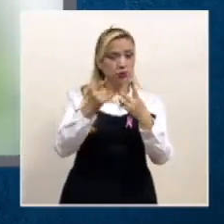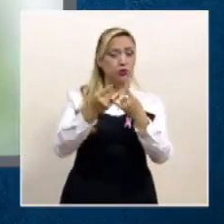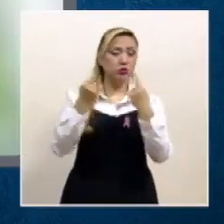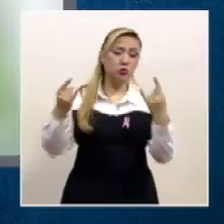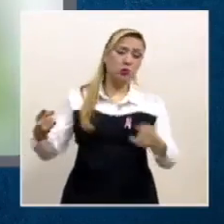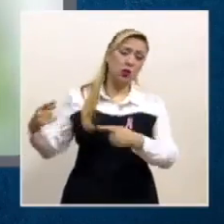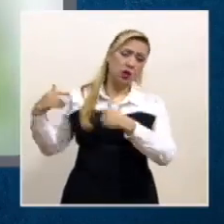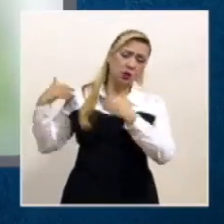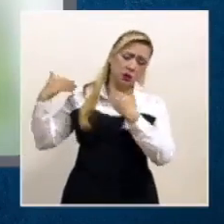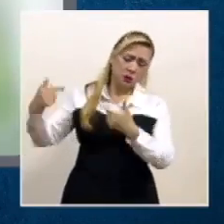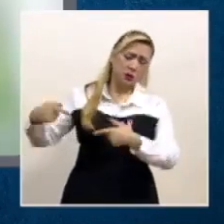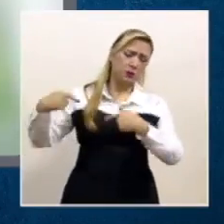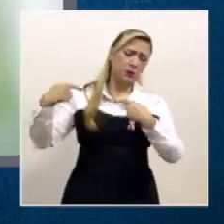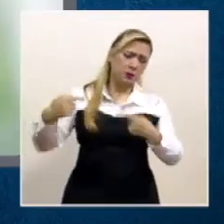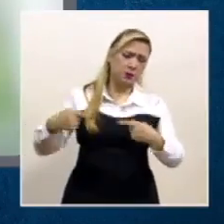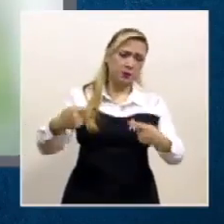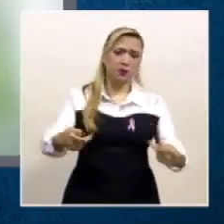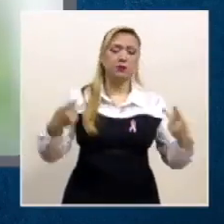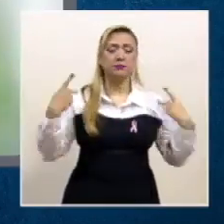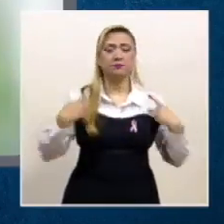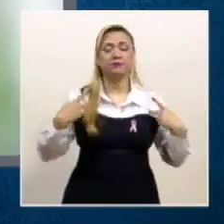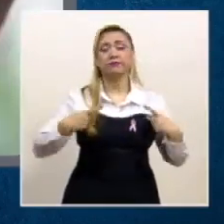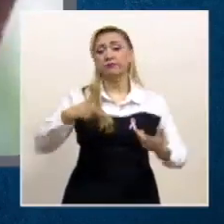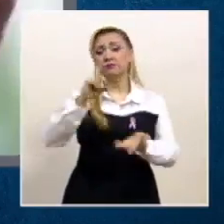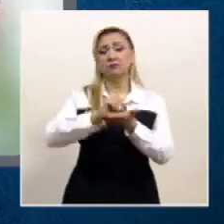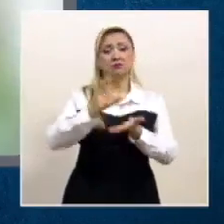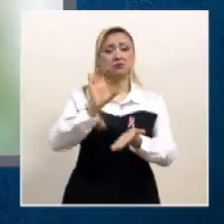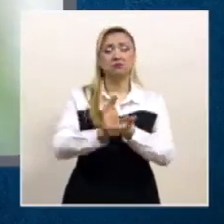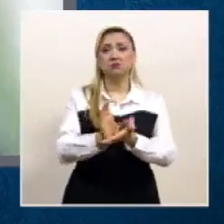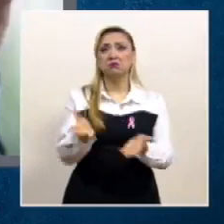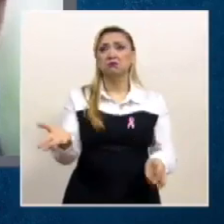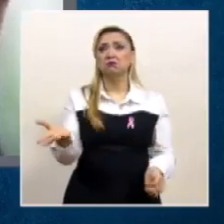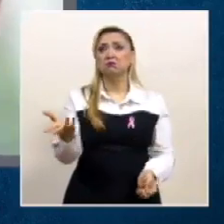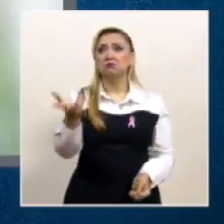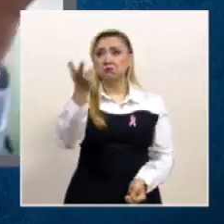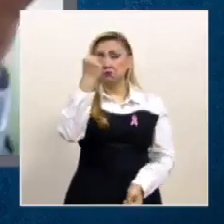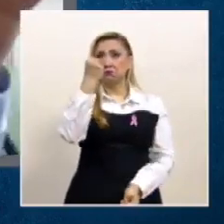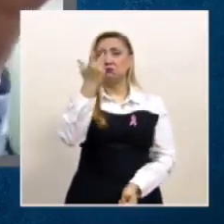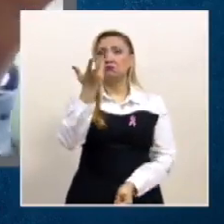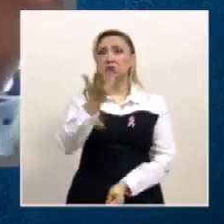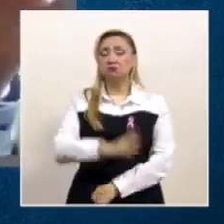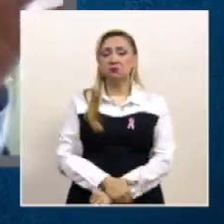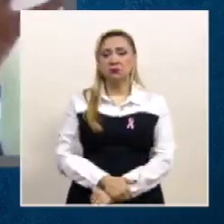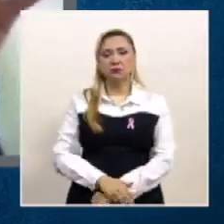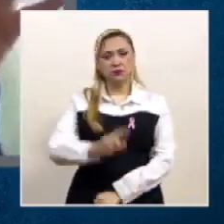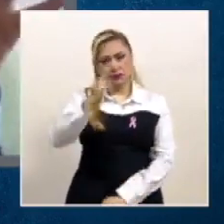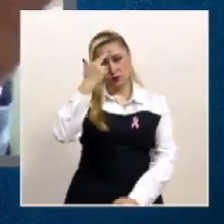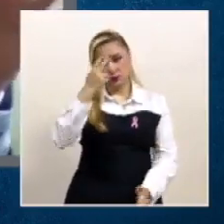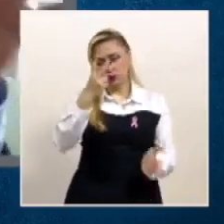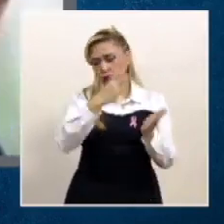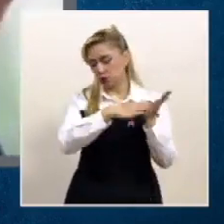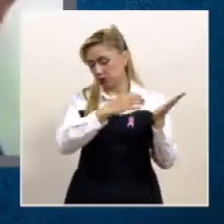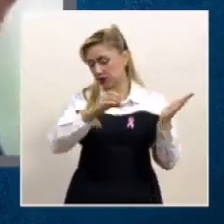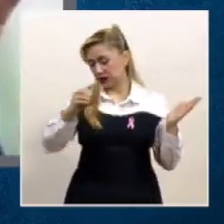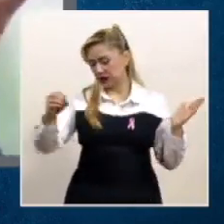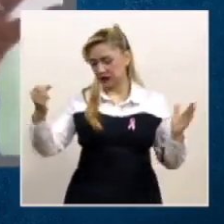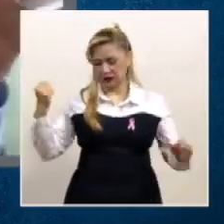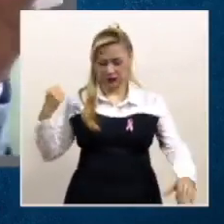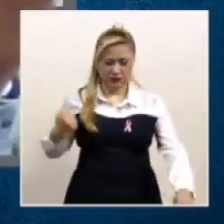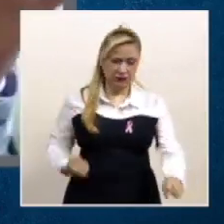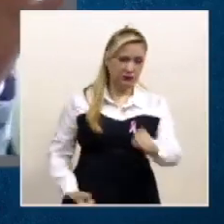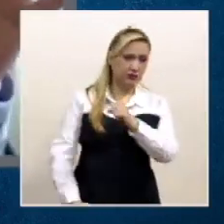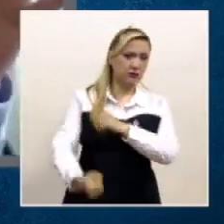en donde las personas con discapacidad se nos relegaba de suyo, ¿no? Recordemos hace 2000 años lo que sucedía